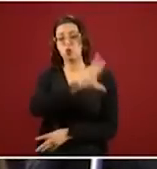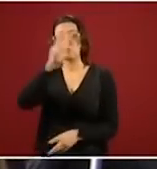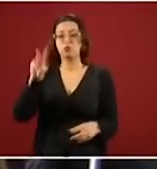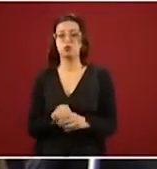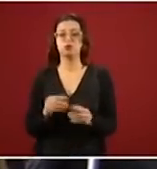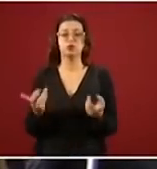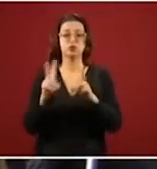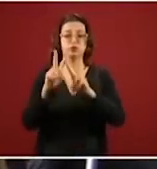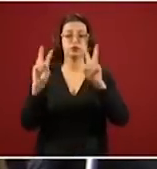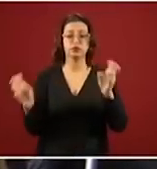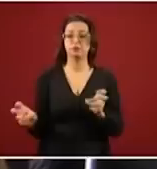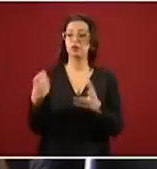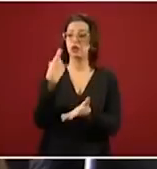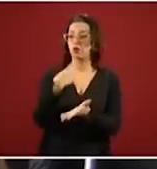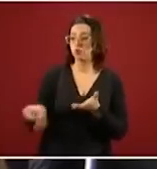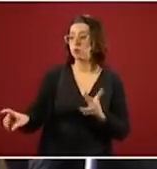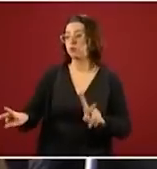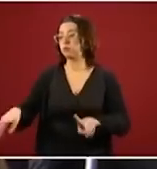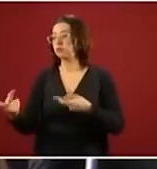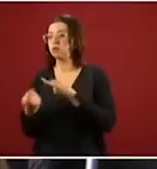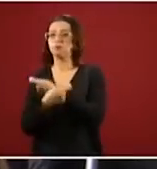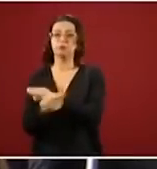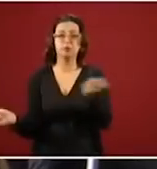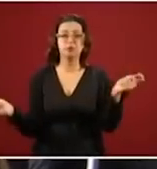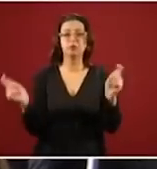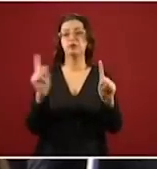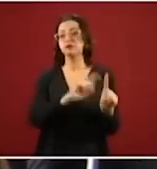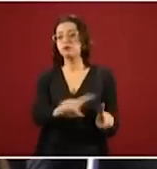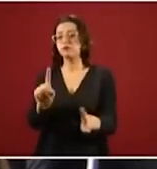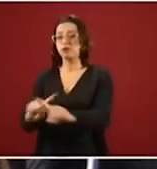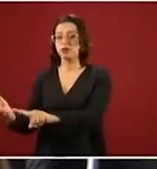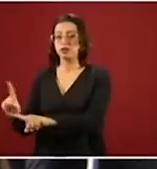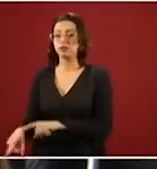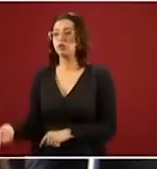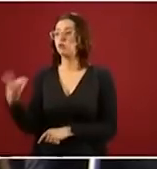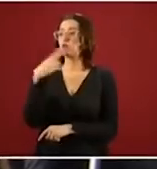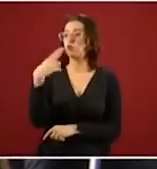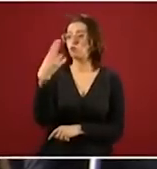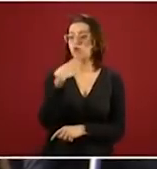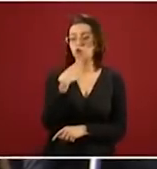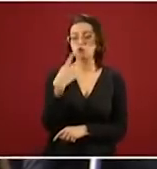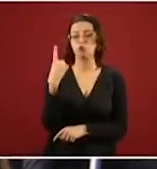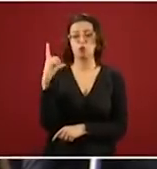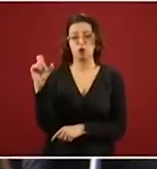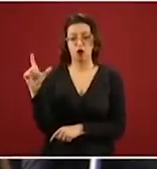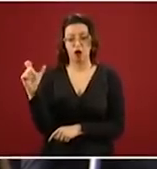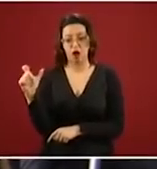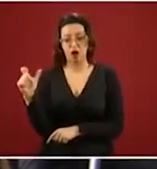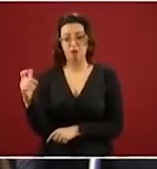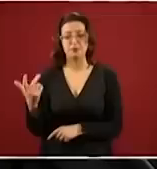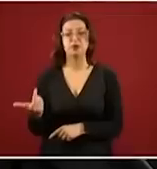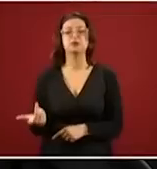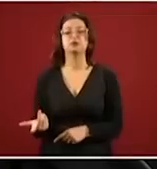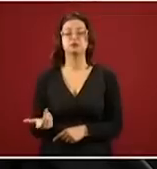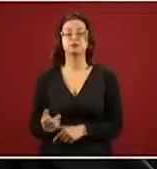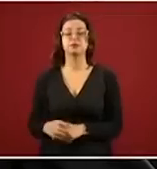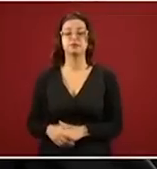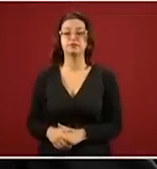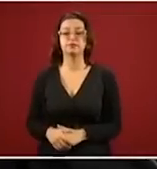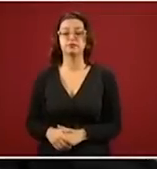la adquisición distribución y uso de las armas de